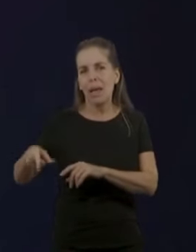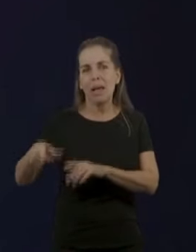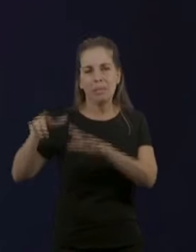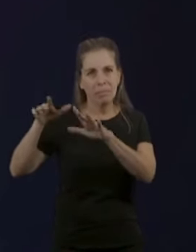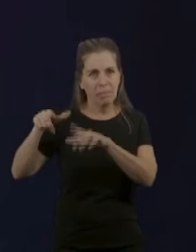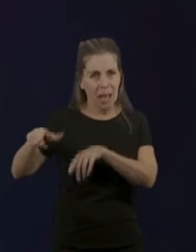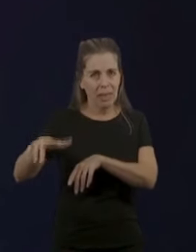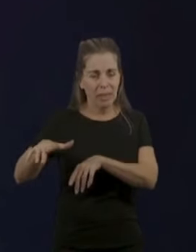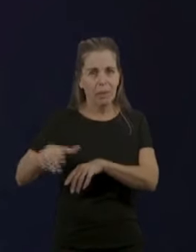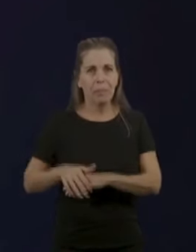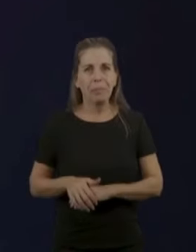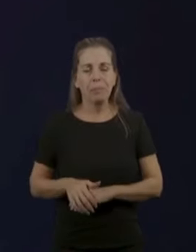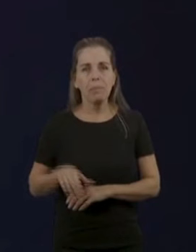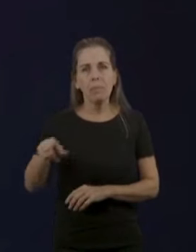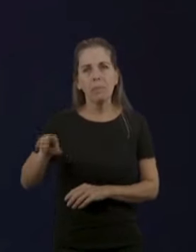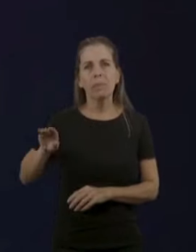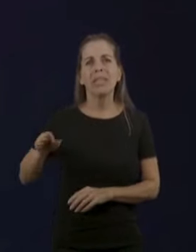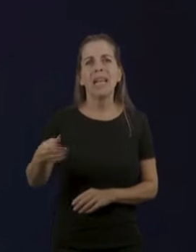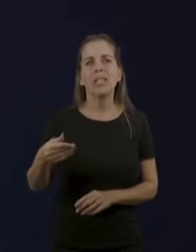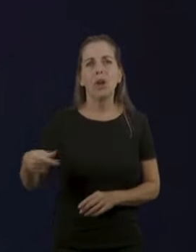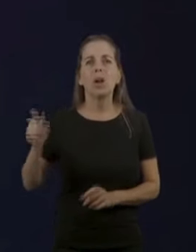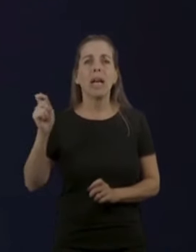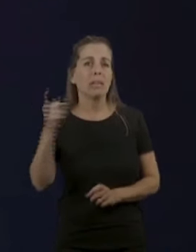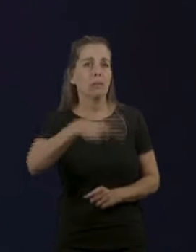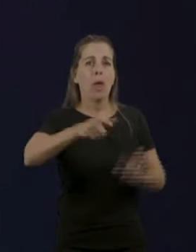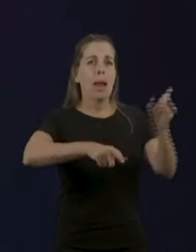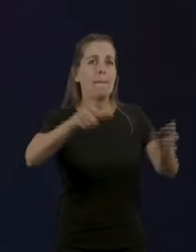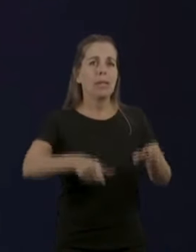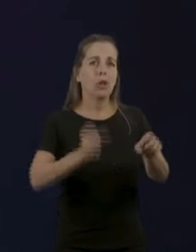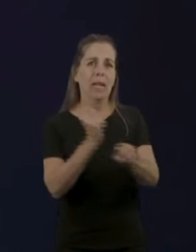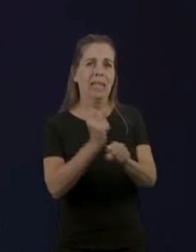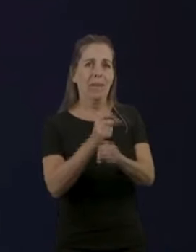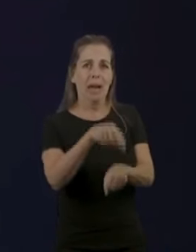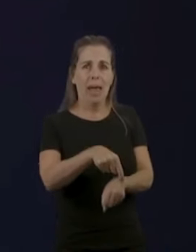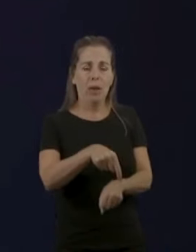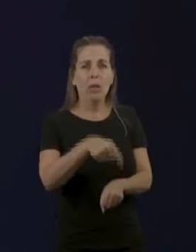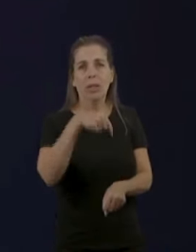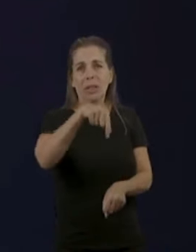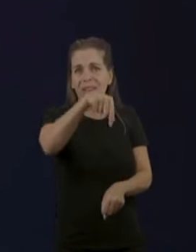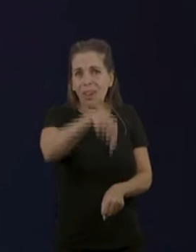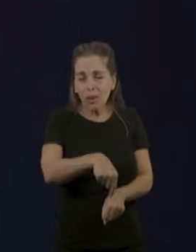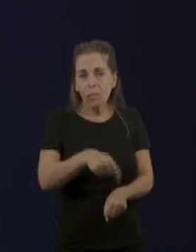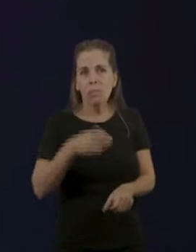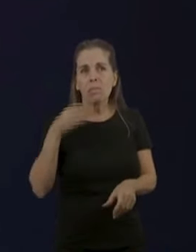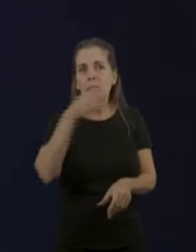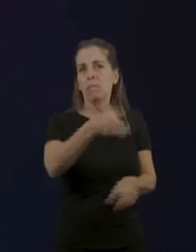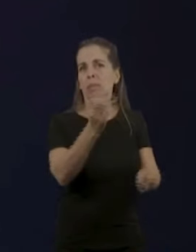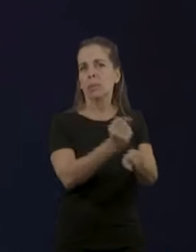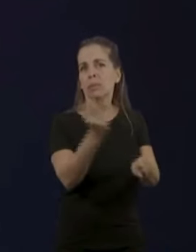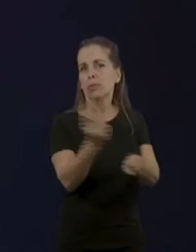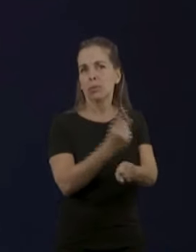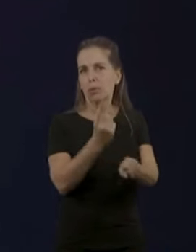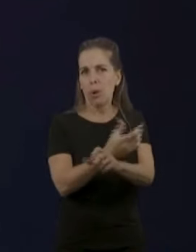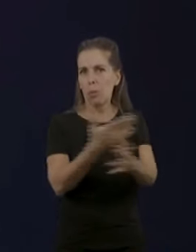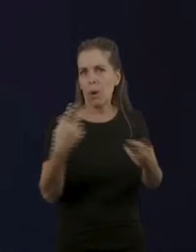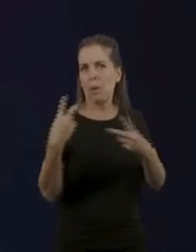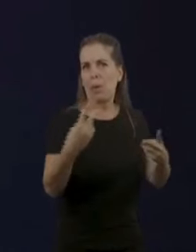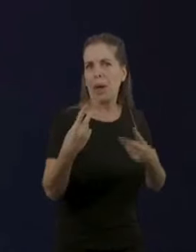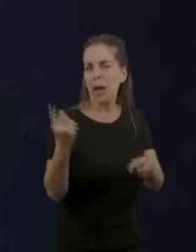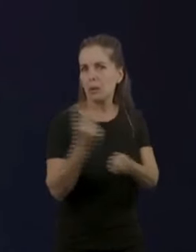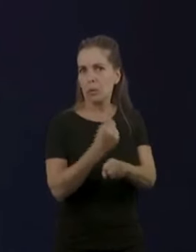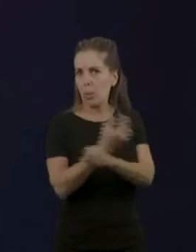eh están traicionando por supuesto a los trabajadores y a los que hoy no no pueden probablemente no puedan poner